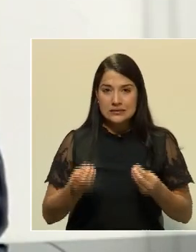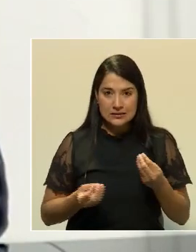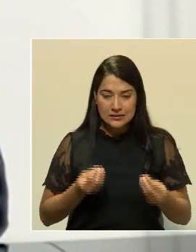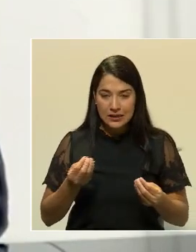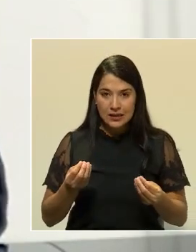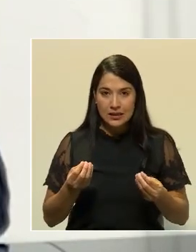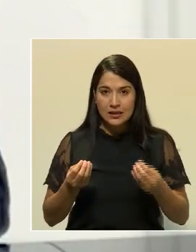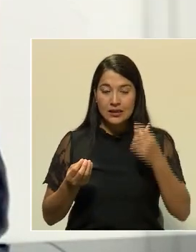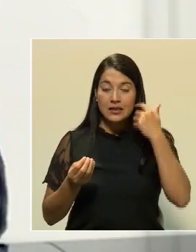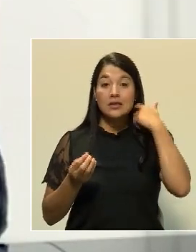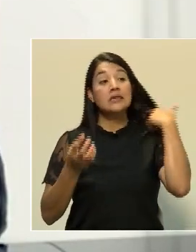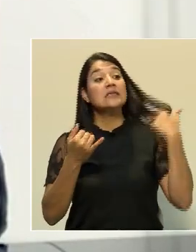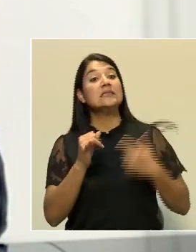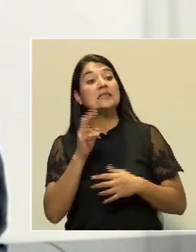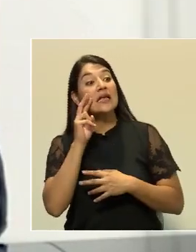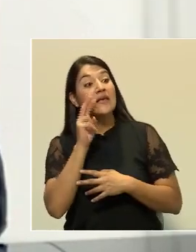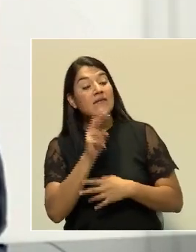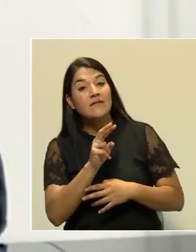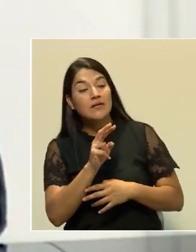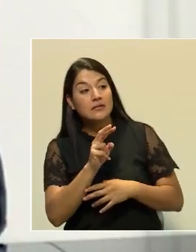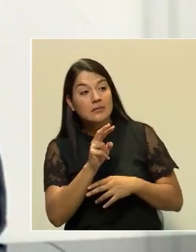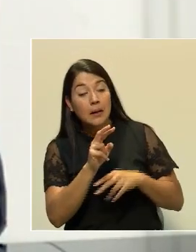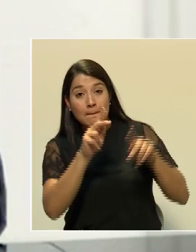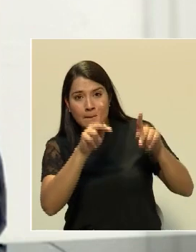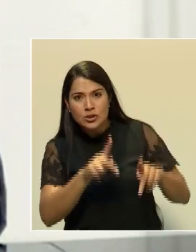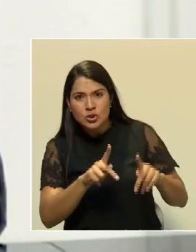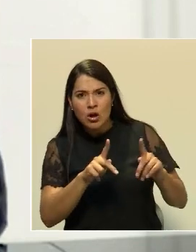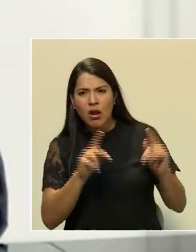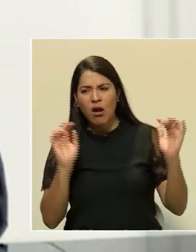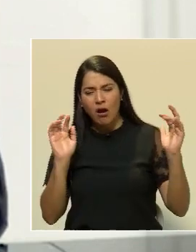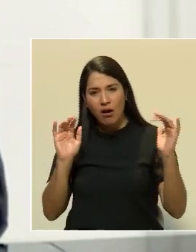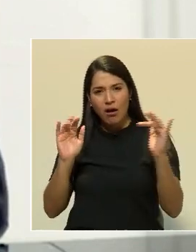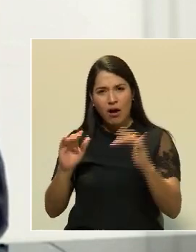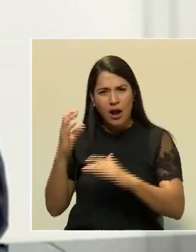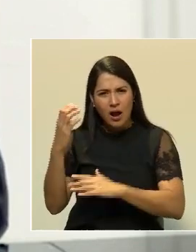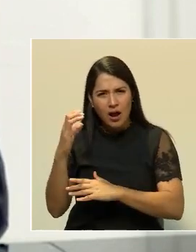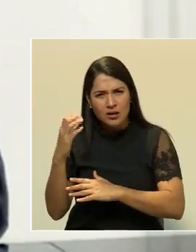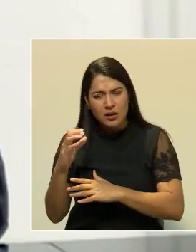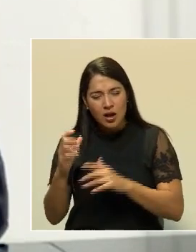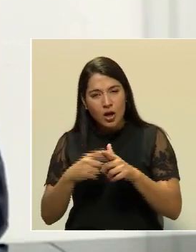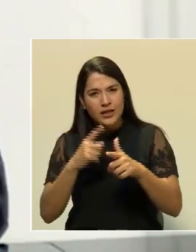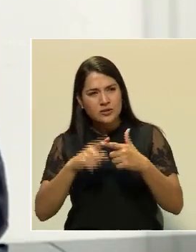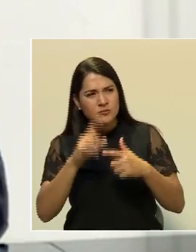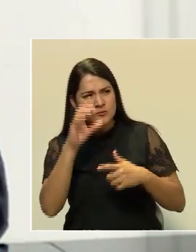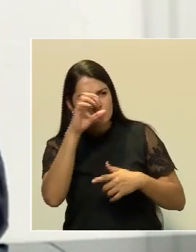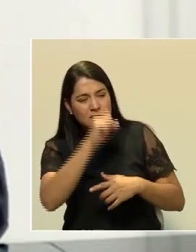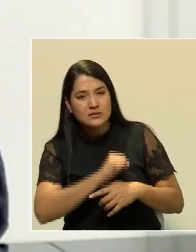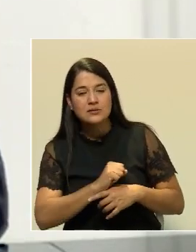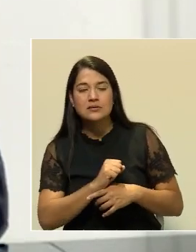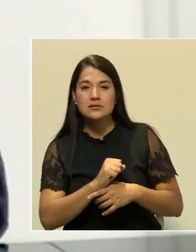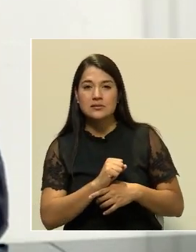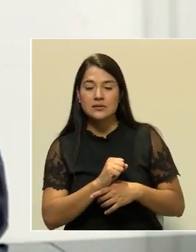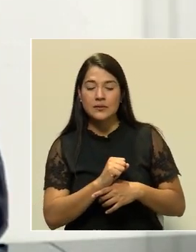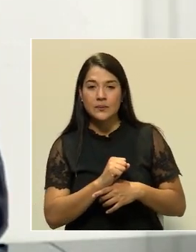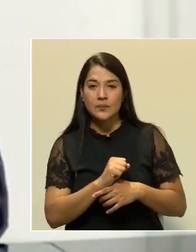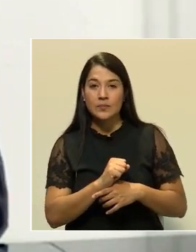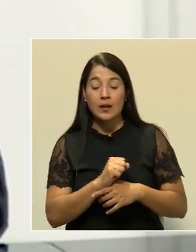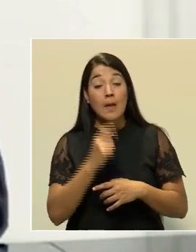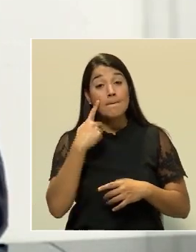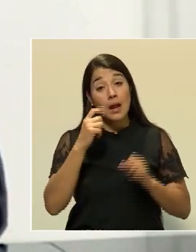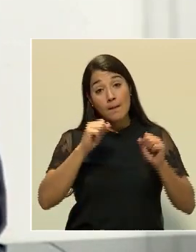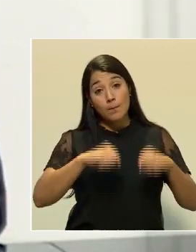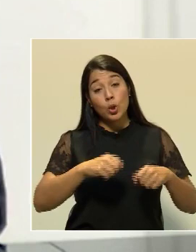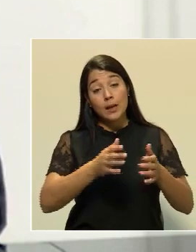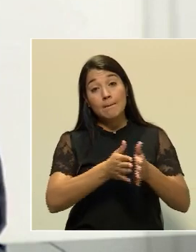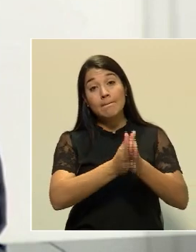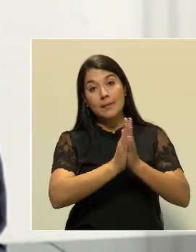es aplicar estas medidas de forma estricta y por supuesto identificar a las personas que se trasladan a esa ruta realizando la romería para